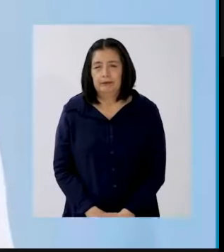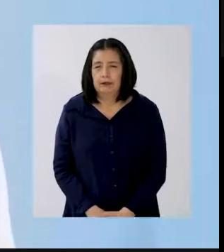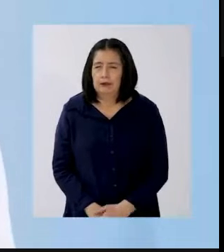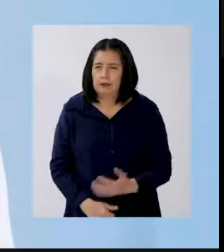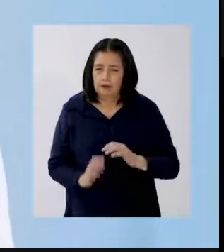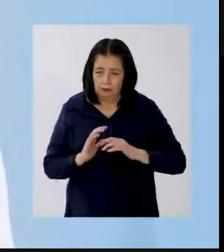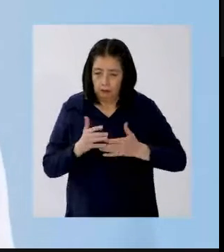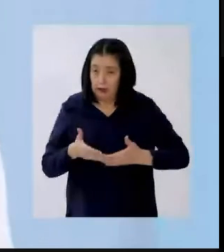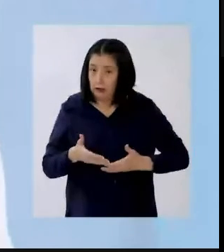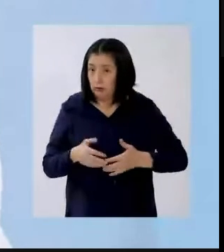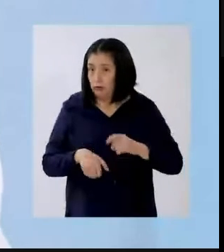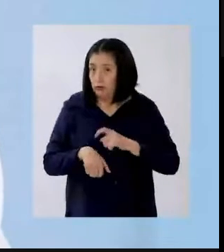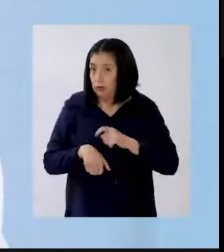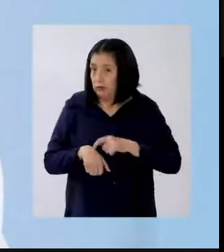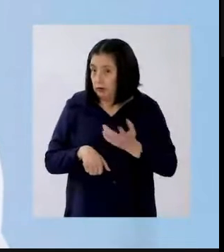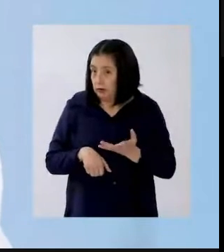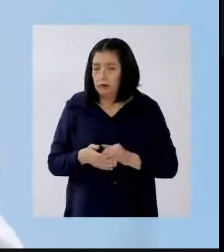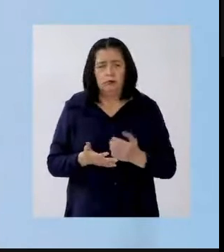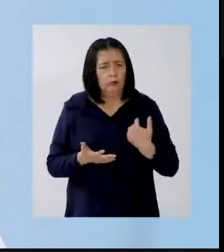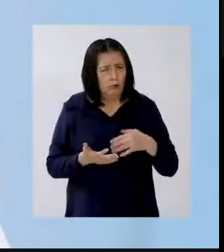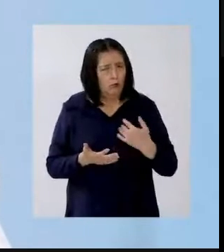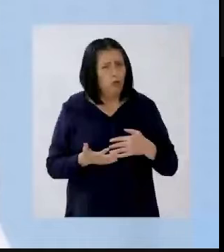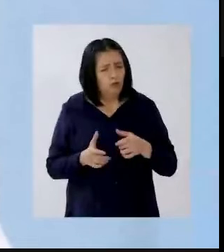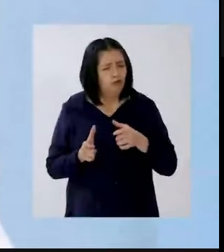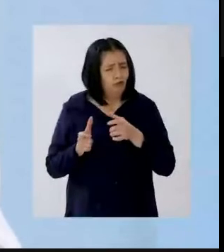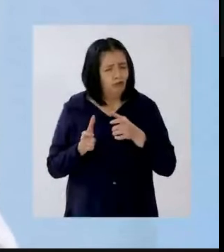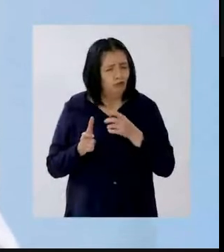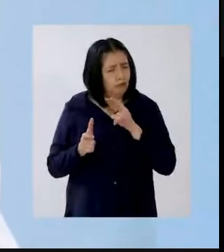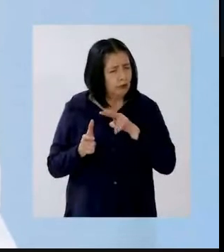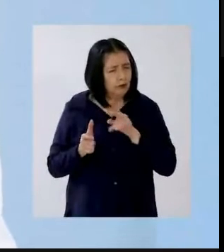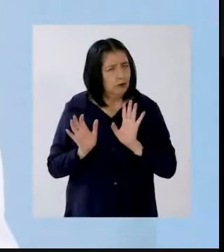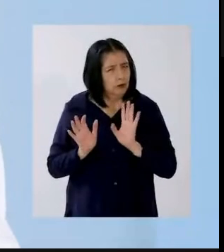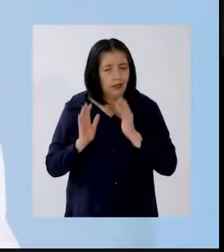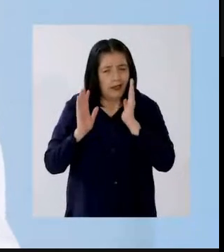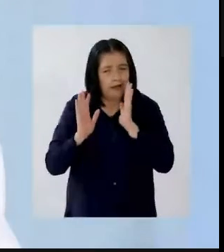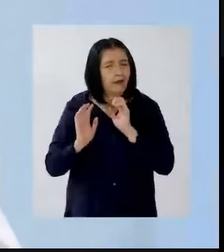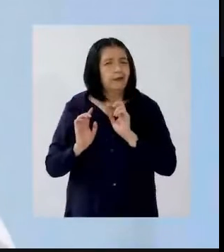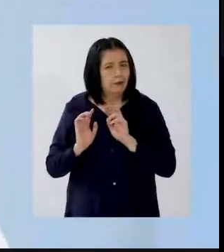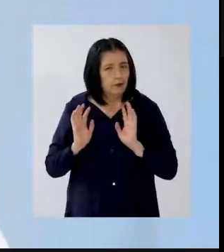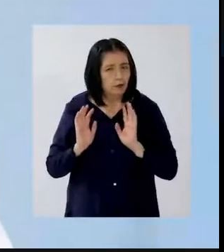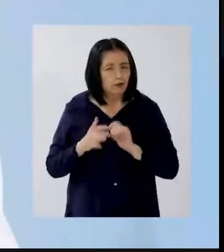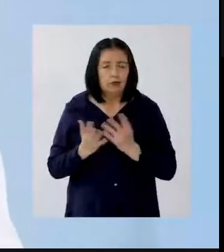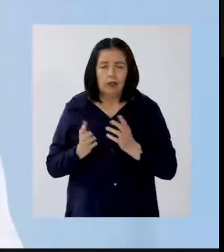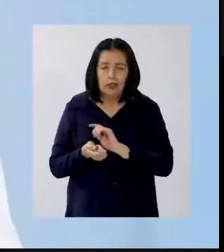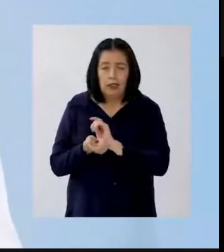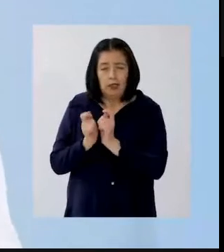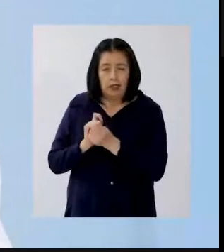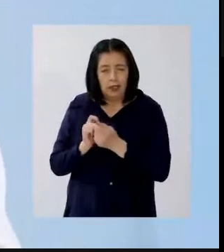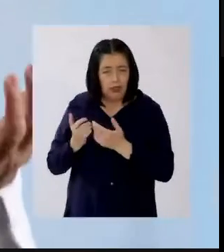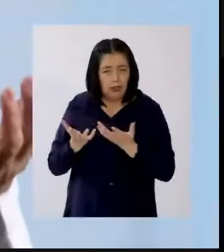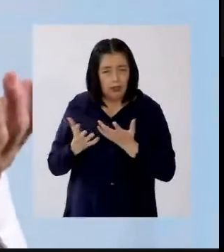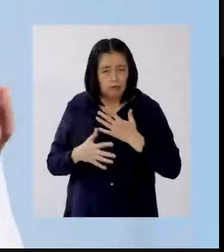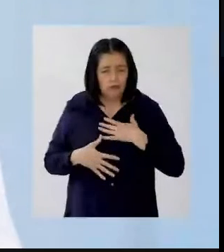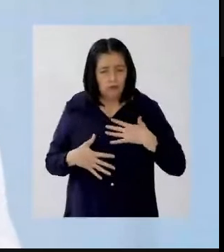La gestación es un periodo en el cual debemos ser muy observadores y prestar mucha atención a cambios en el bienestar